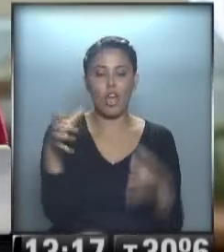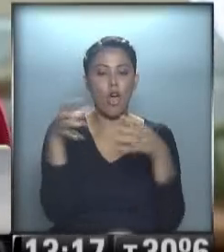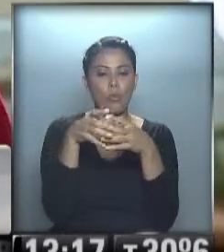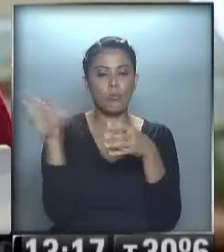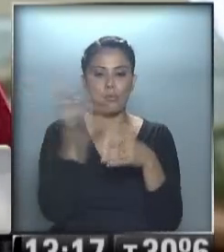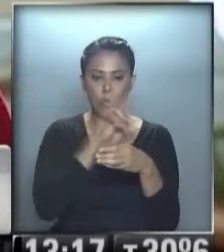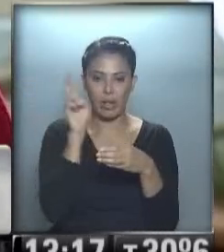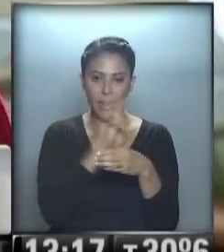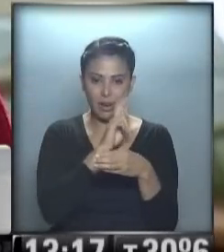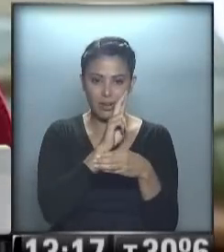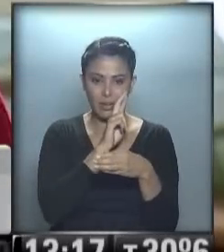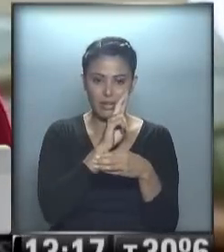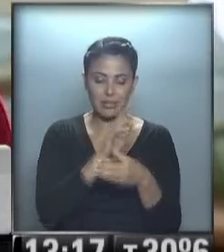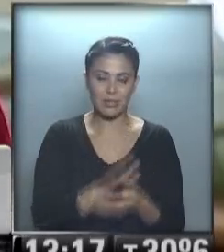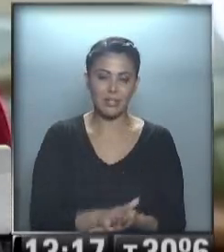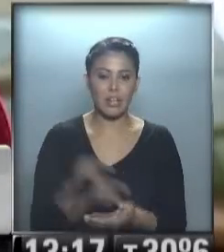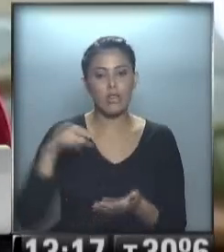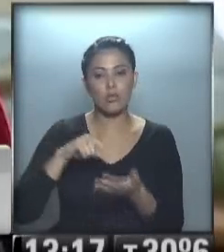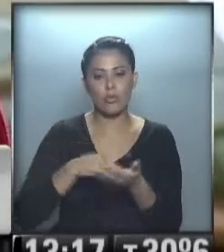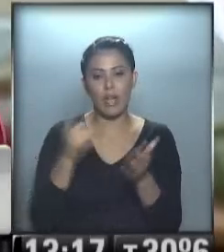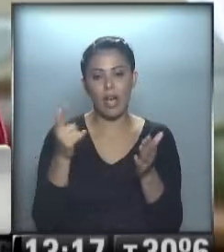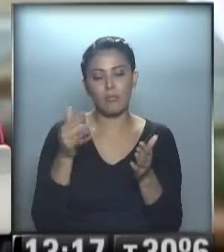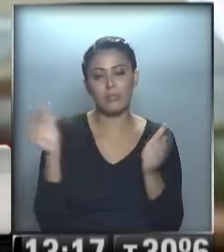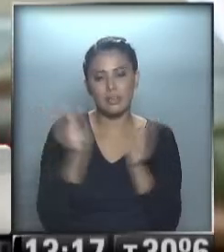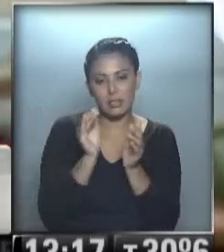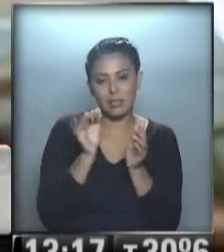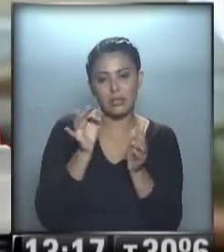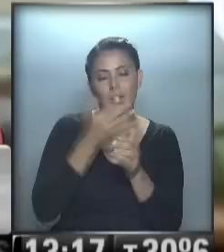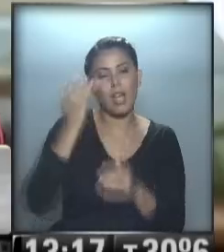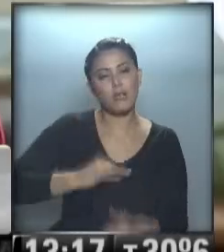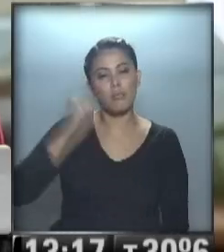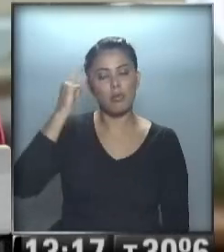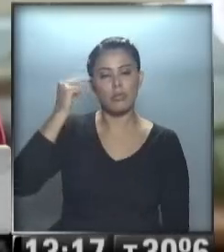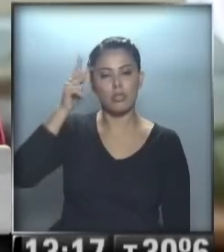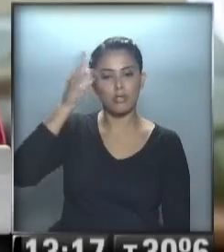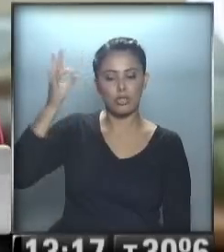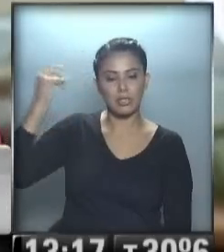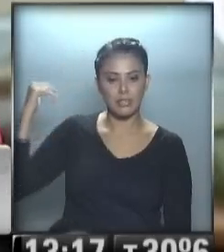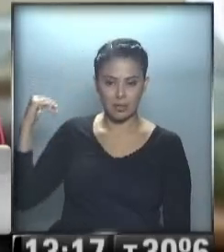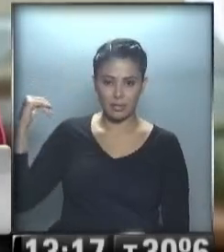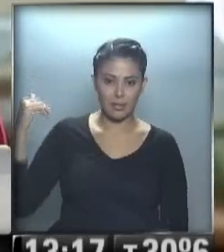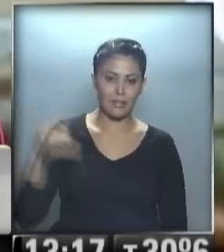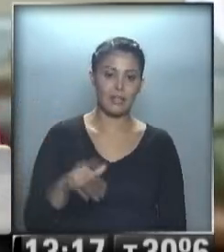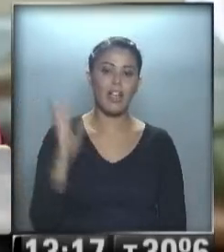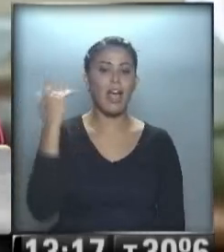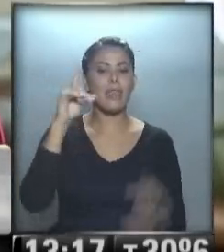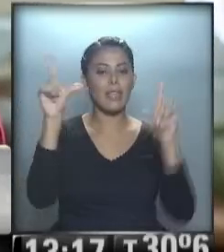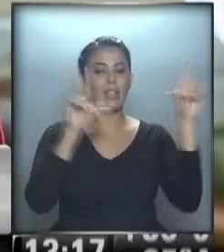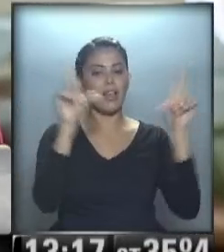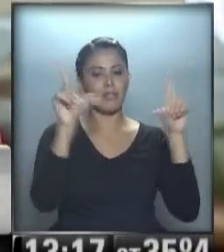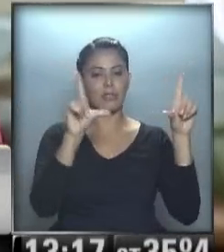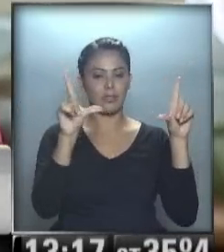mujeres en una ciudad chica o pueblo grande en los 80 cuando la televisión deja de